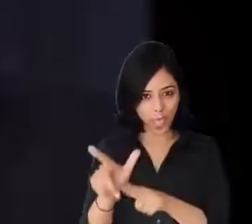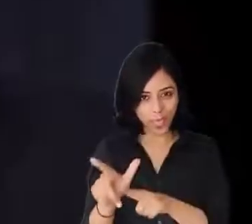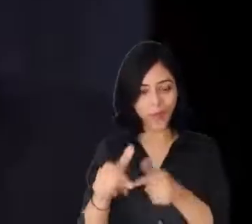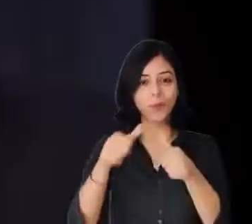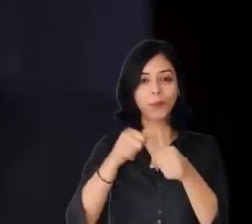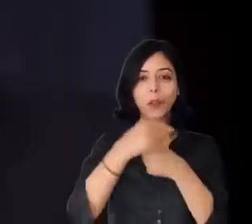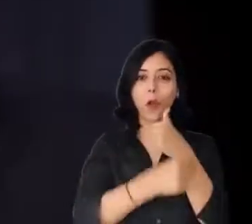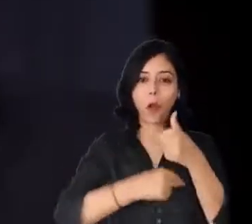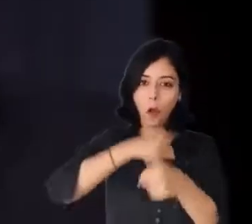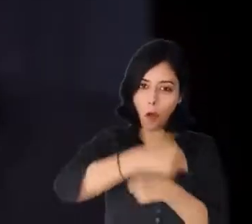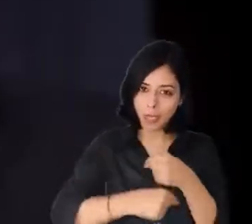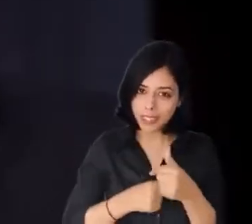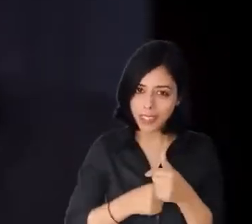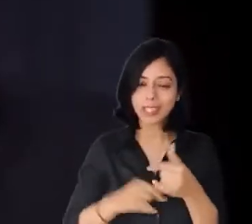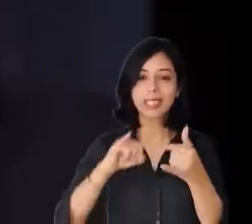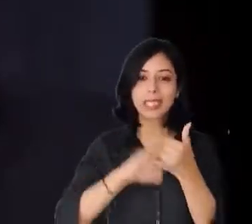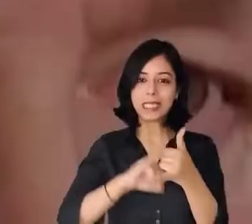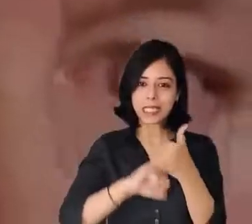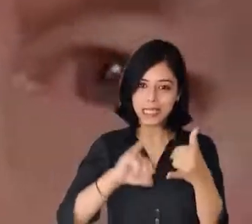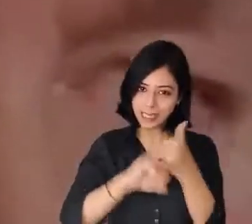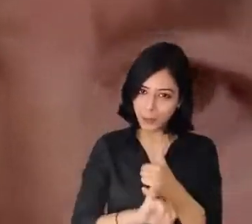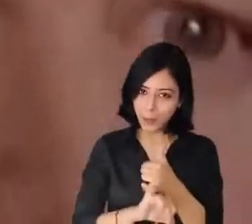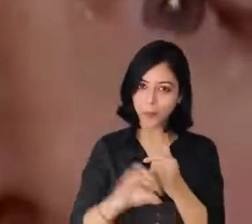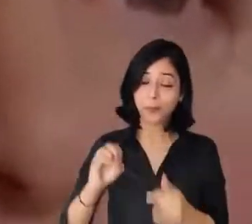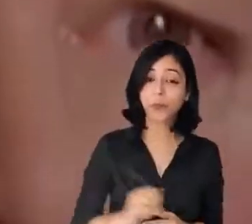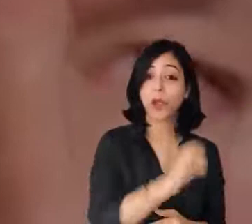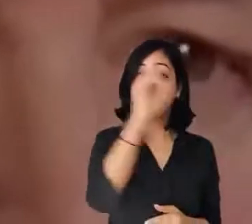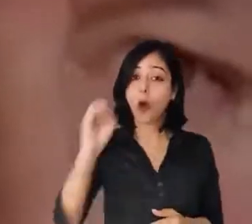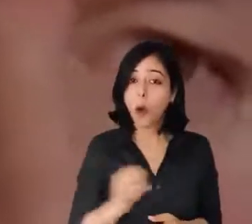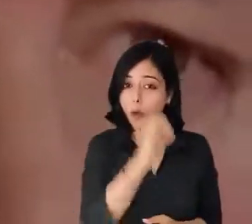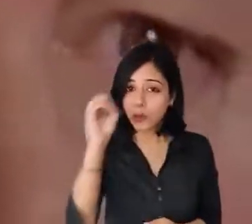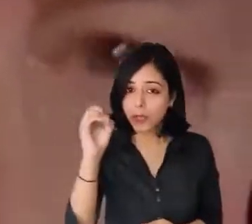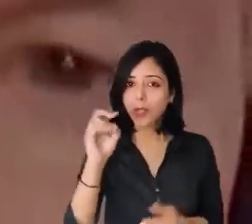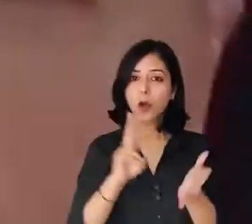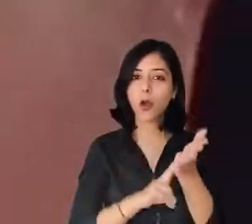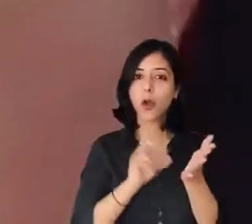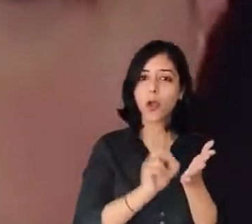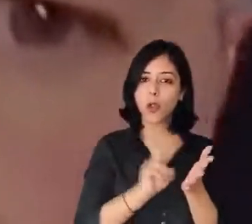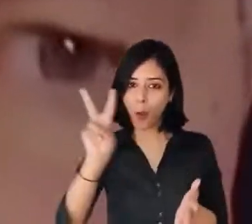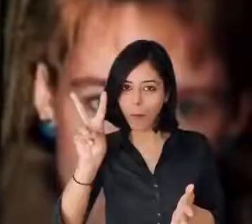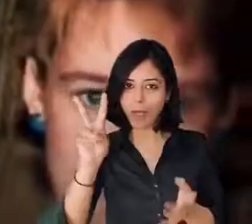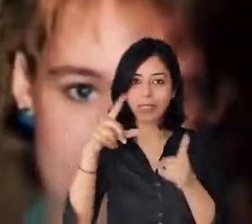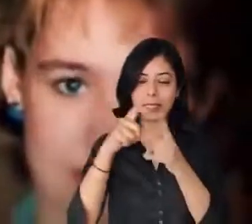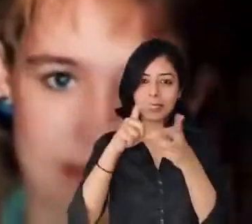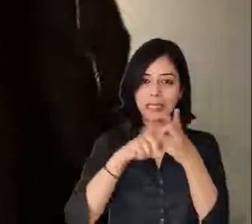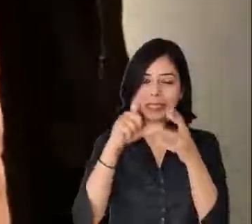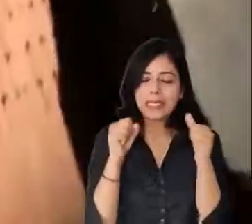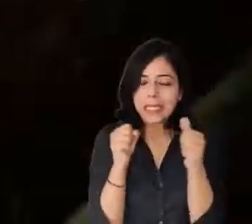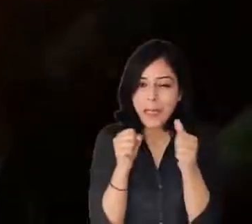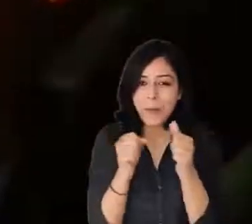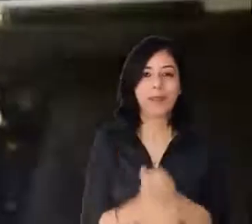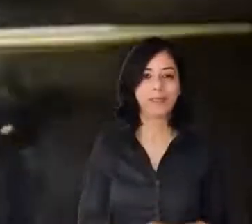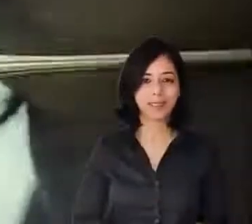Fue muy triste. Los jóvenes llegaban consternados. Sus compañeros no podían creer que hubiera muerto.